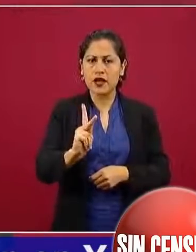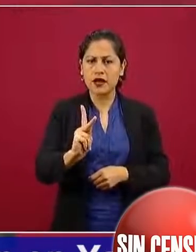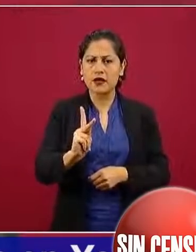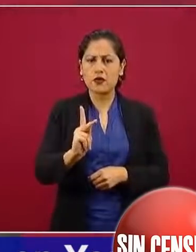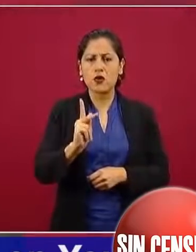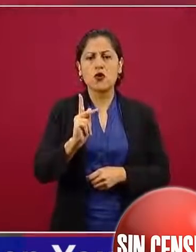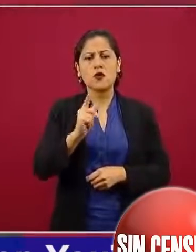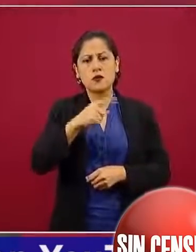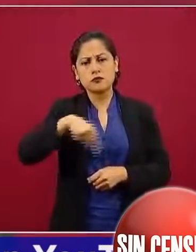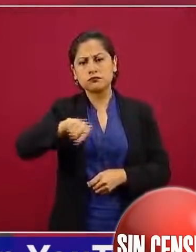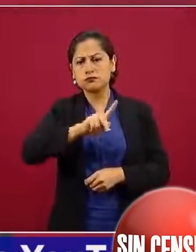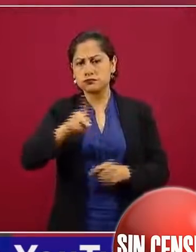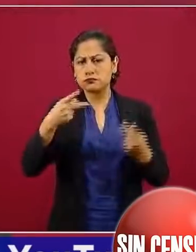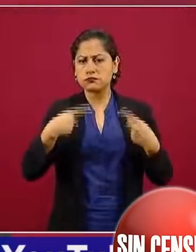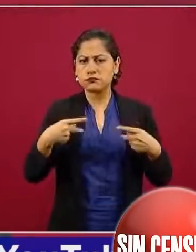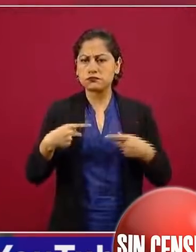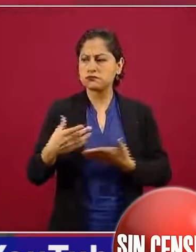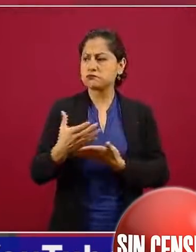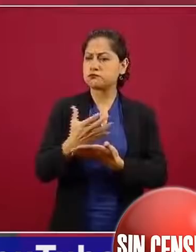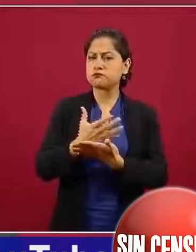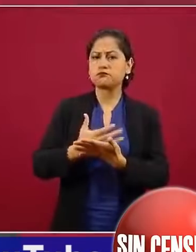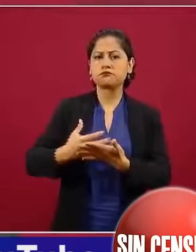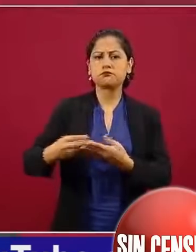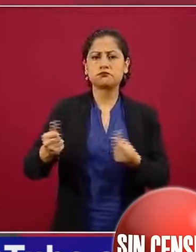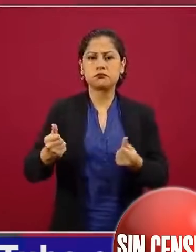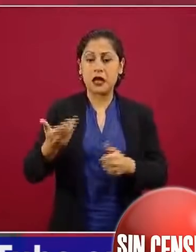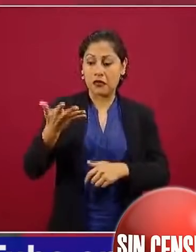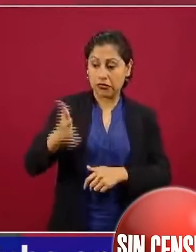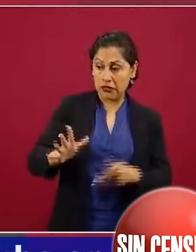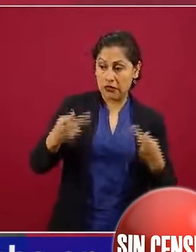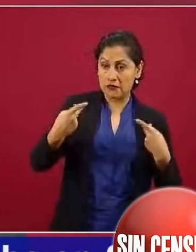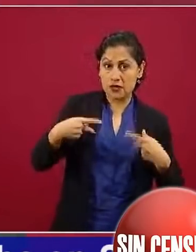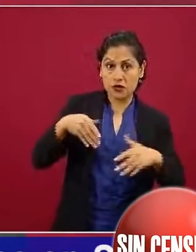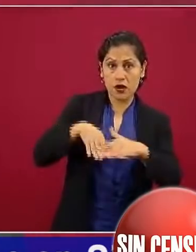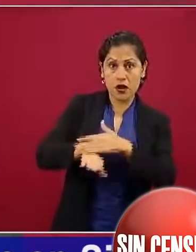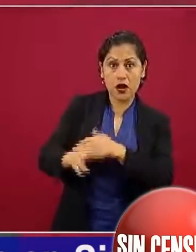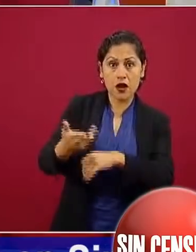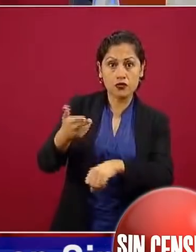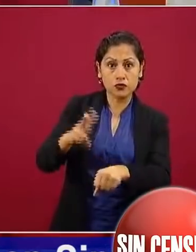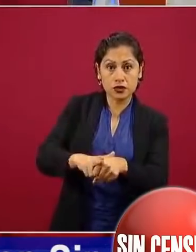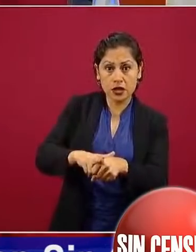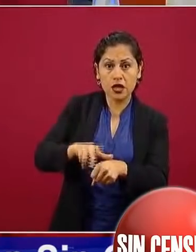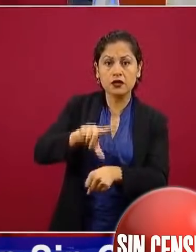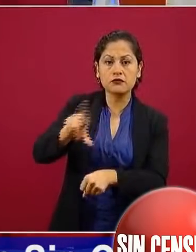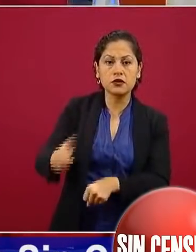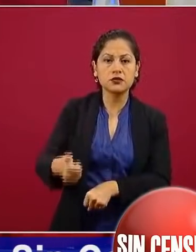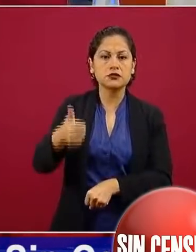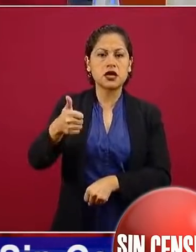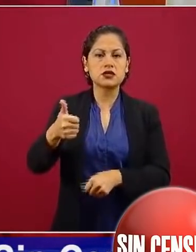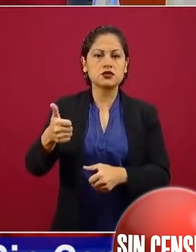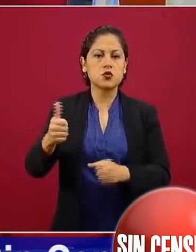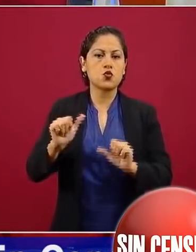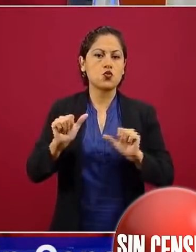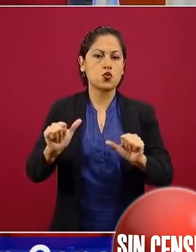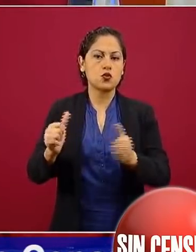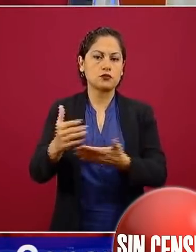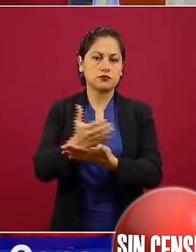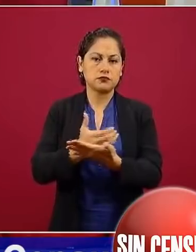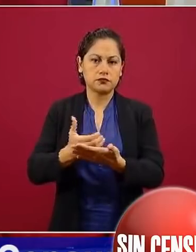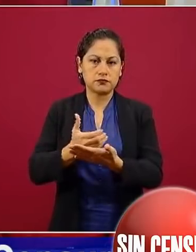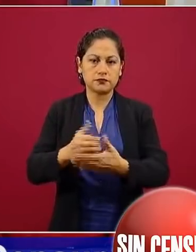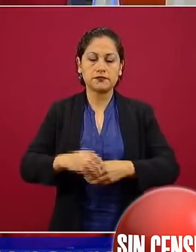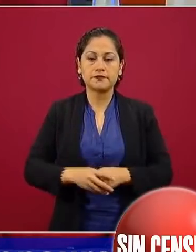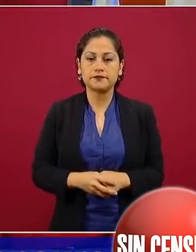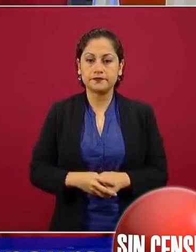más rápidamente y son 6 de cada 10 que han sido recuperadas. Terminemos con un dato que muestra precisamente cómo